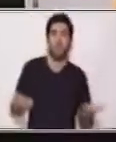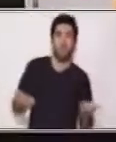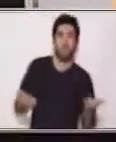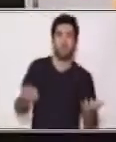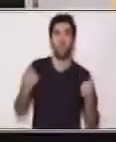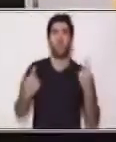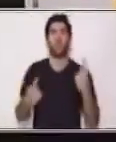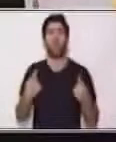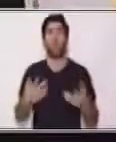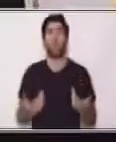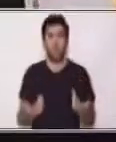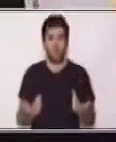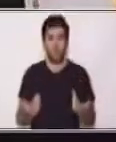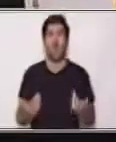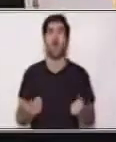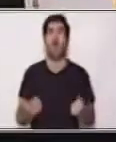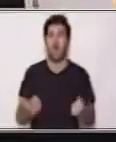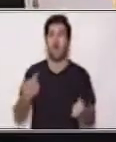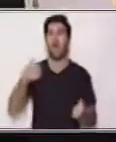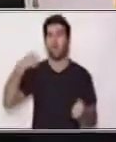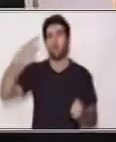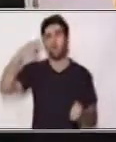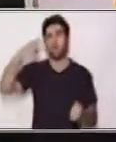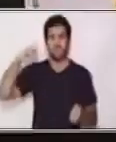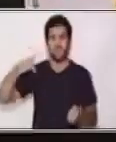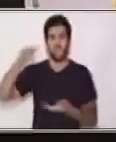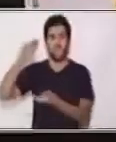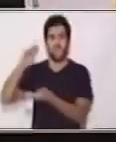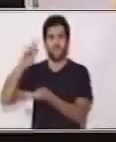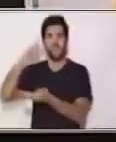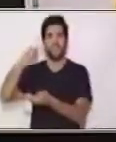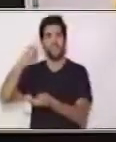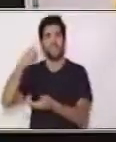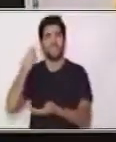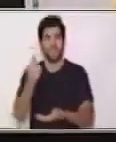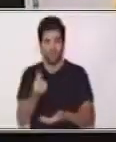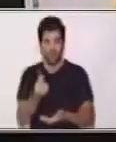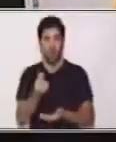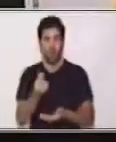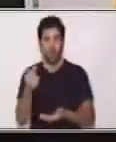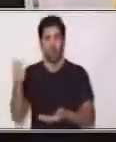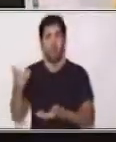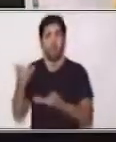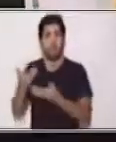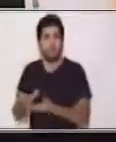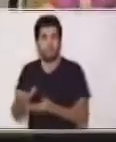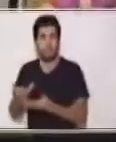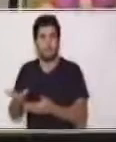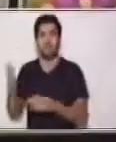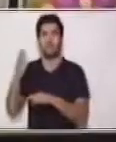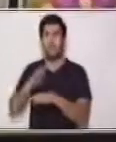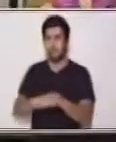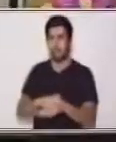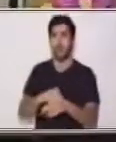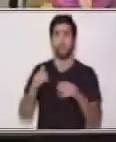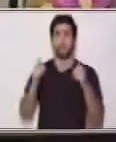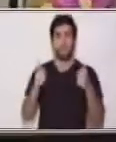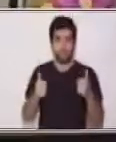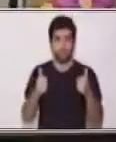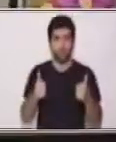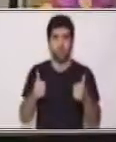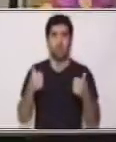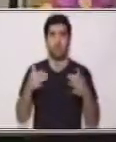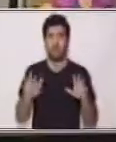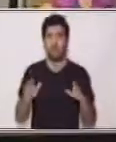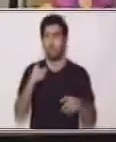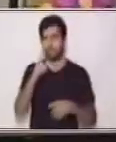yo creo que la bolsa de frijoles, esta tiene mayor peso. Muy bien, observaste,